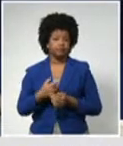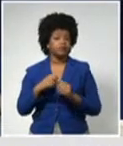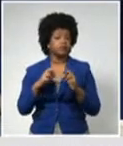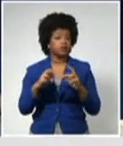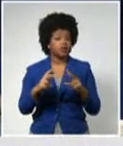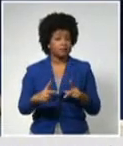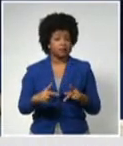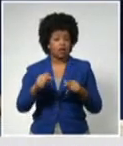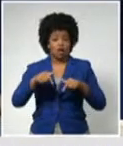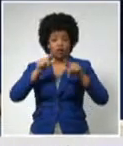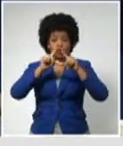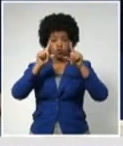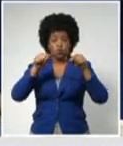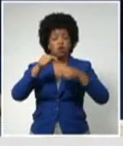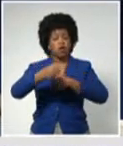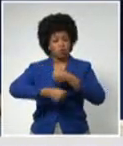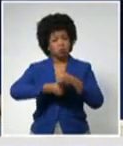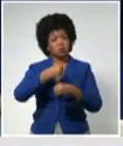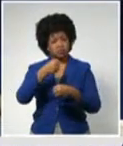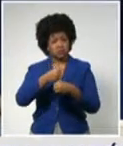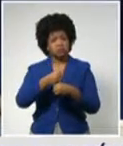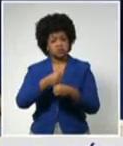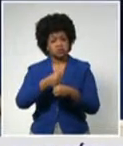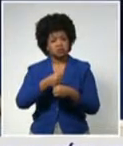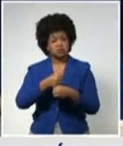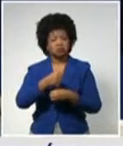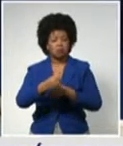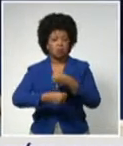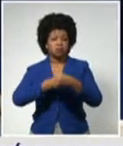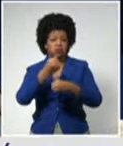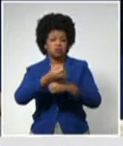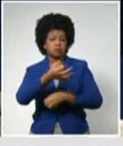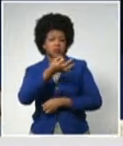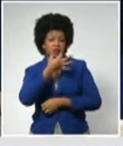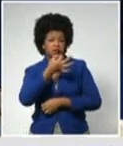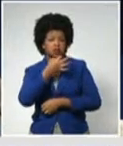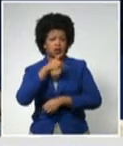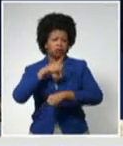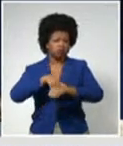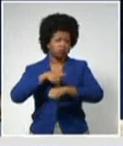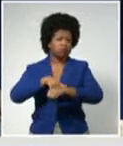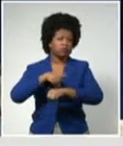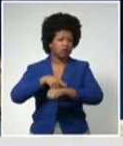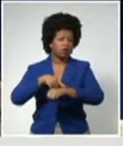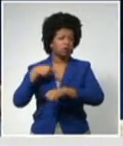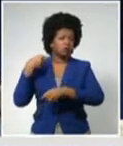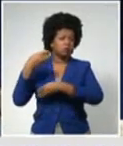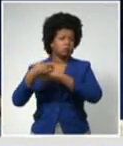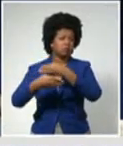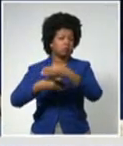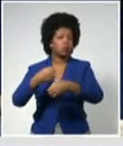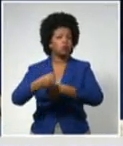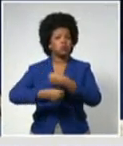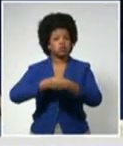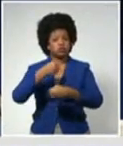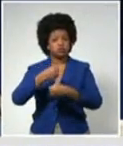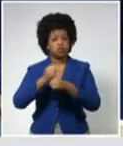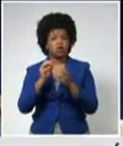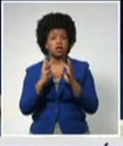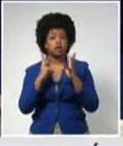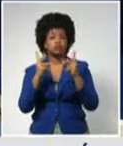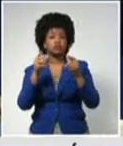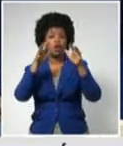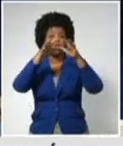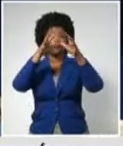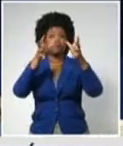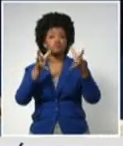nuestro país se utiliza ya hace un tiempo, y con estos resultados que se está exponiendo por el mundo,